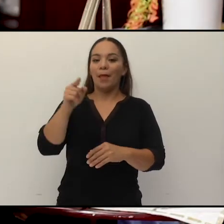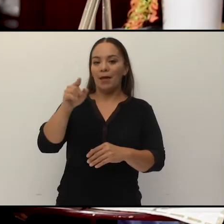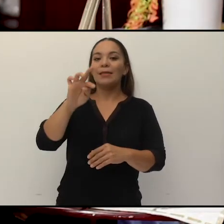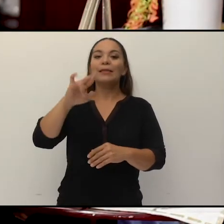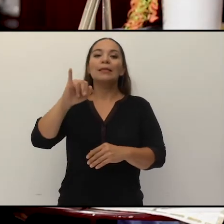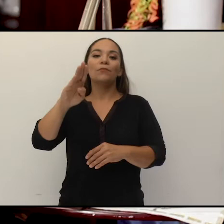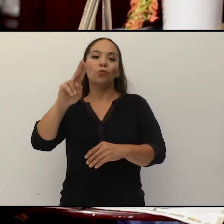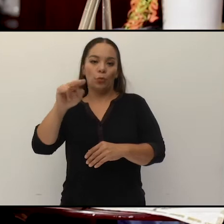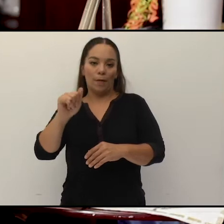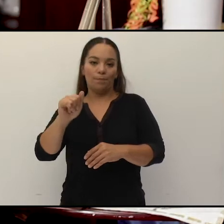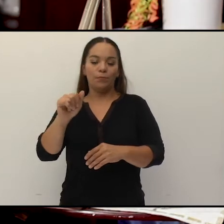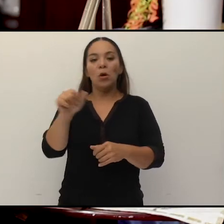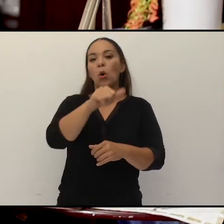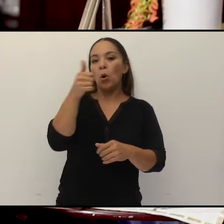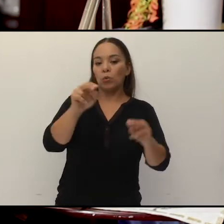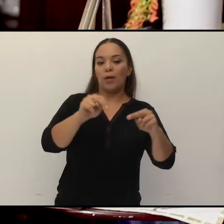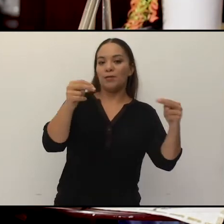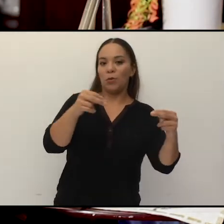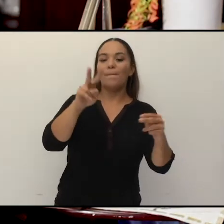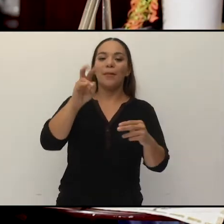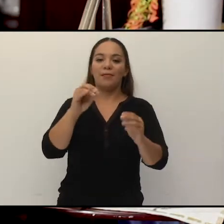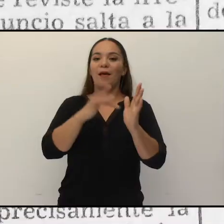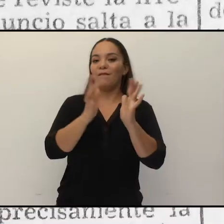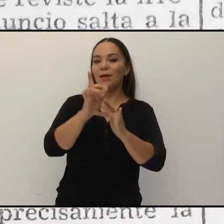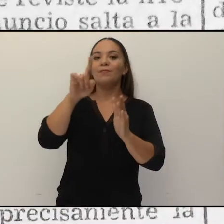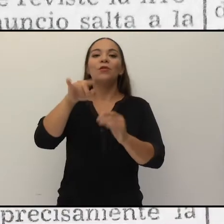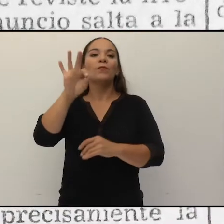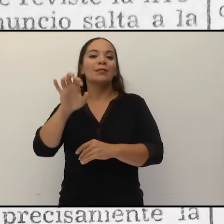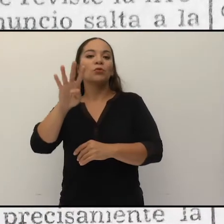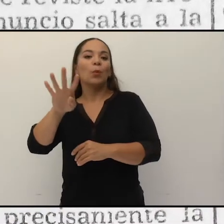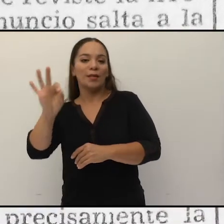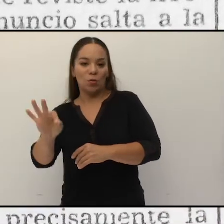1936, en la tribuna, otro en la Nación, el 20 de